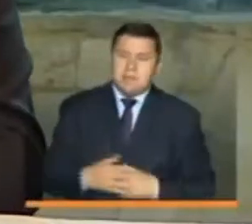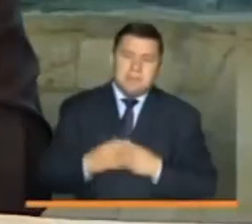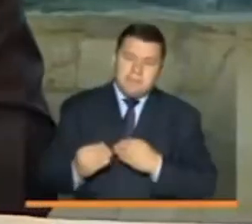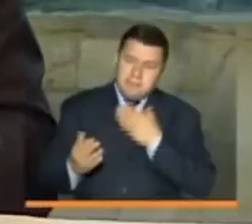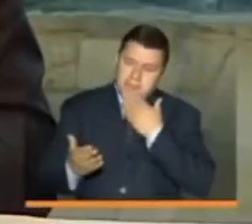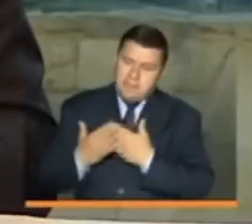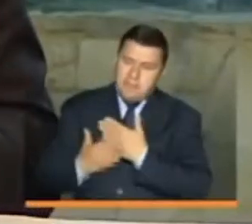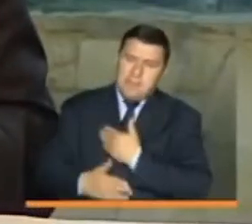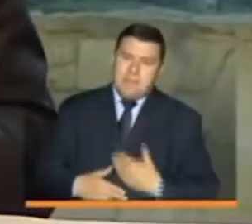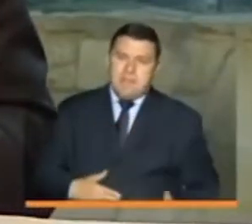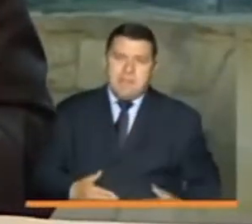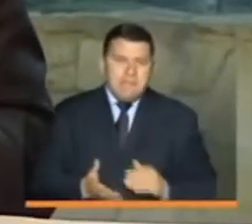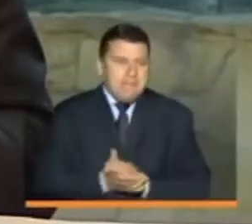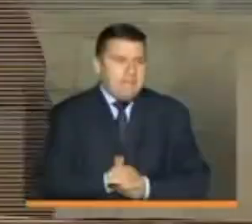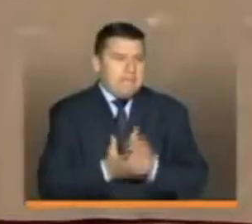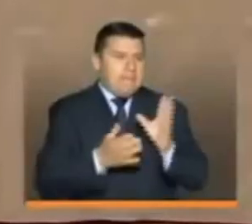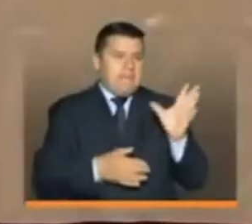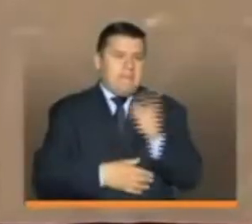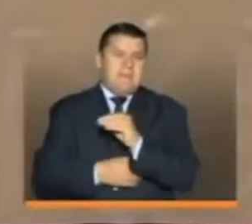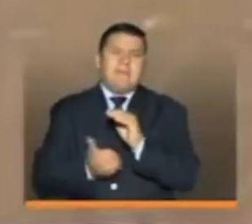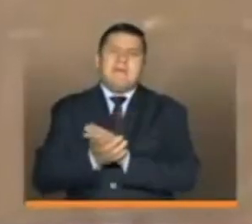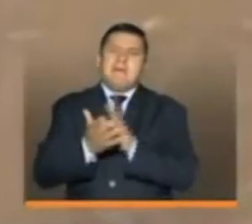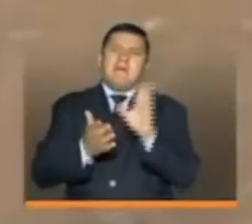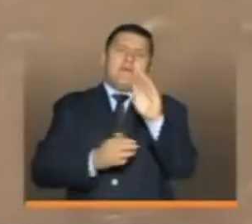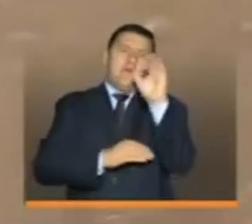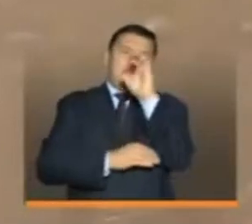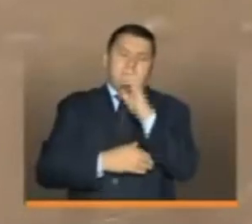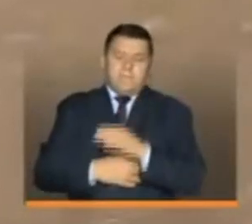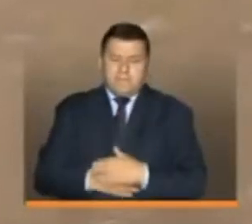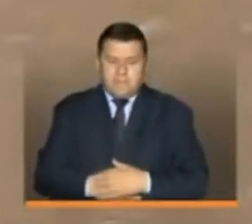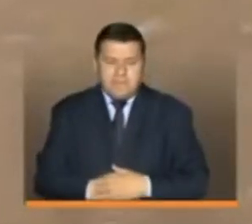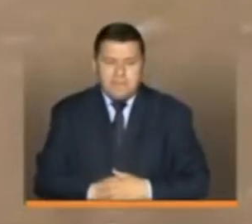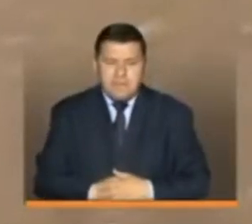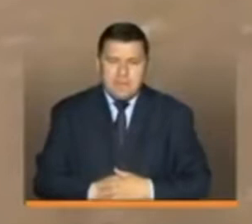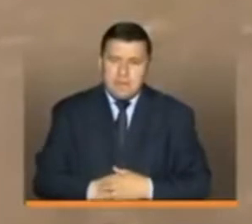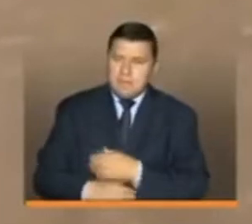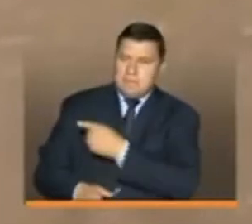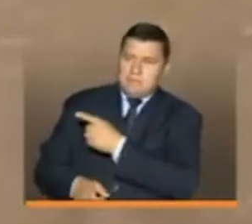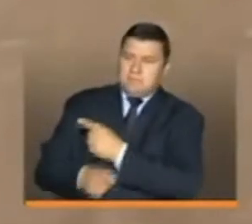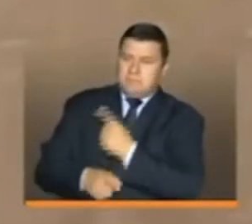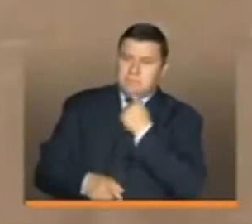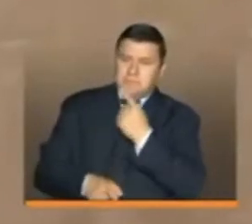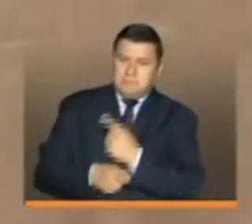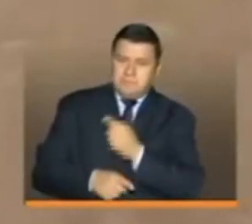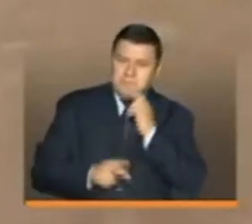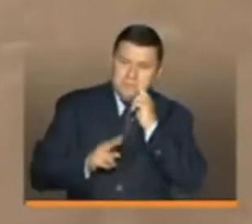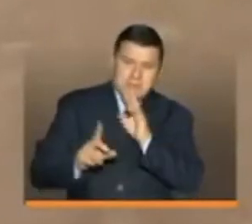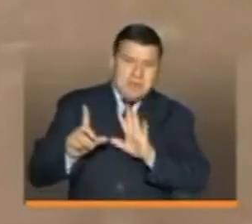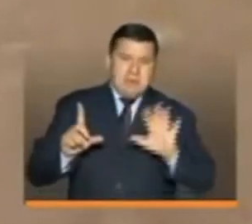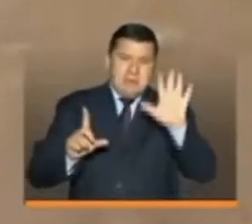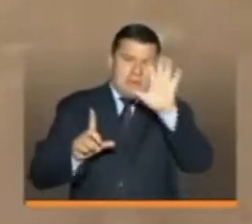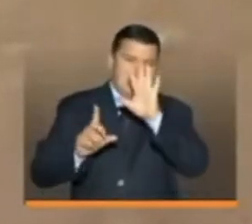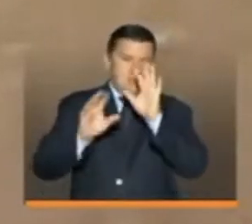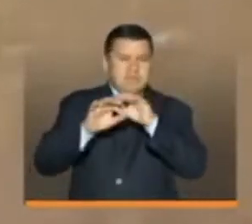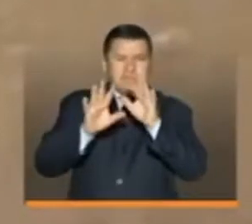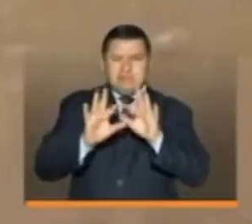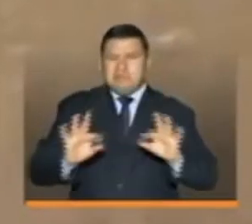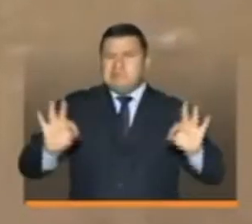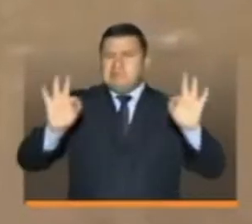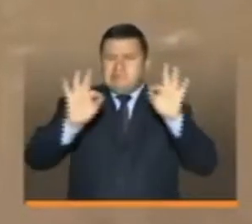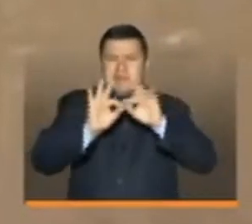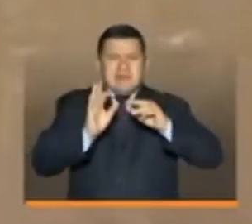Muchas gracias, presidente. Un saludo a los colegas y sobre todo a todos los colombianos. Usted acaba de decir algo muy importante, lo vimos en el video, la importancia